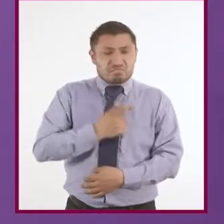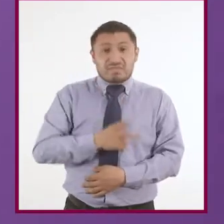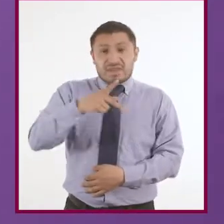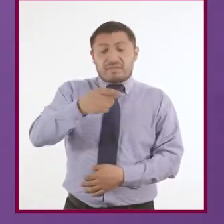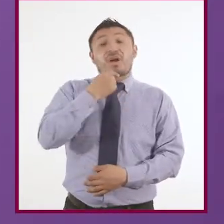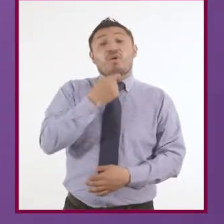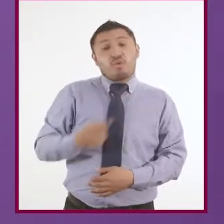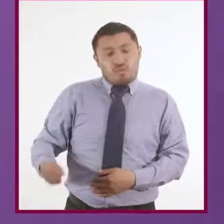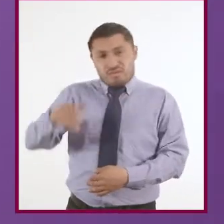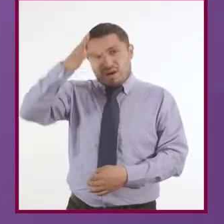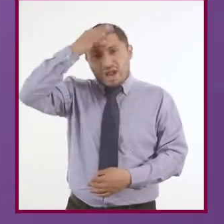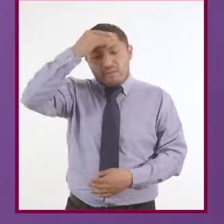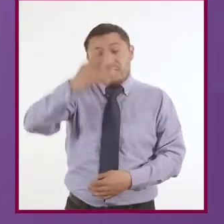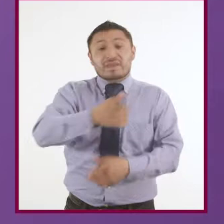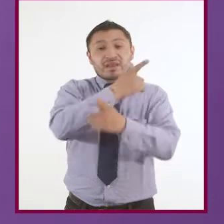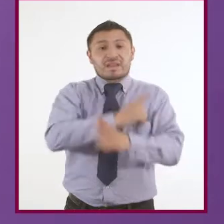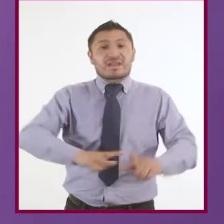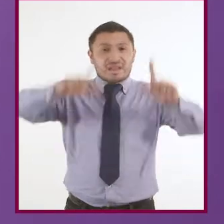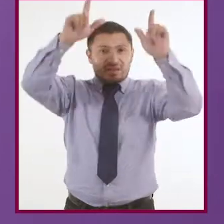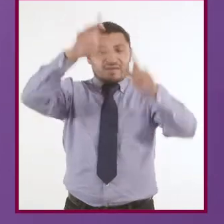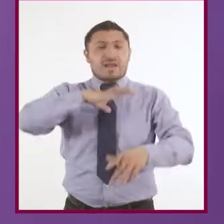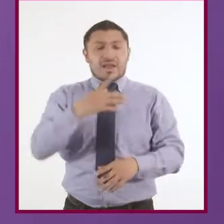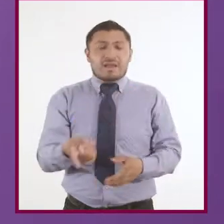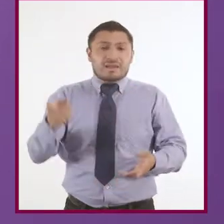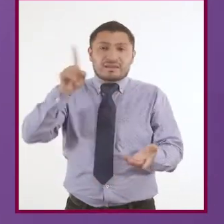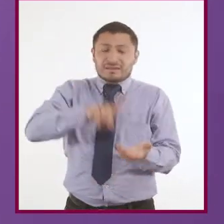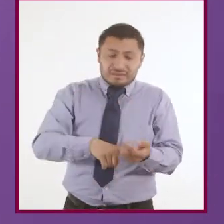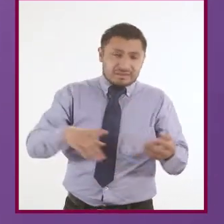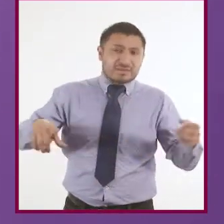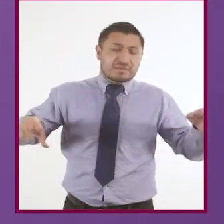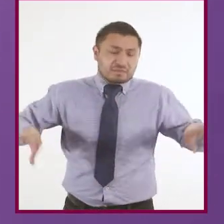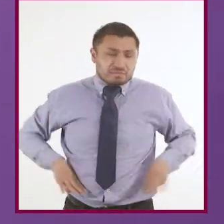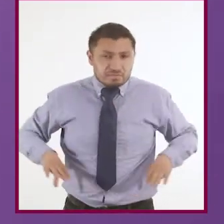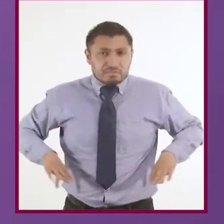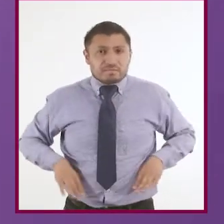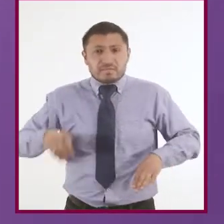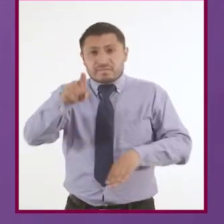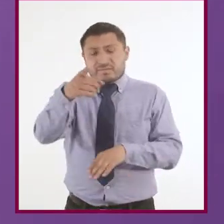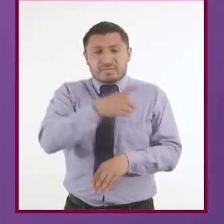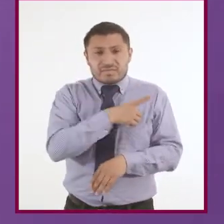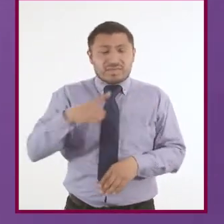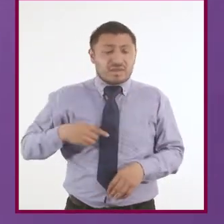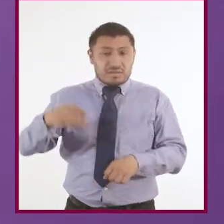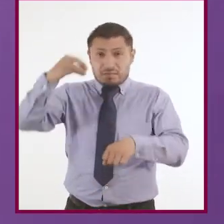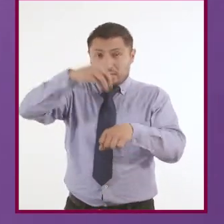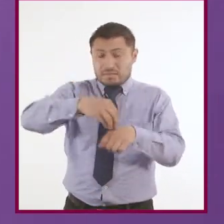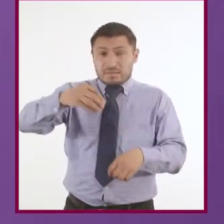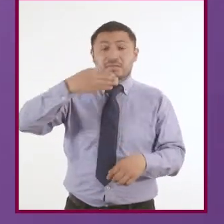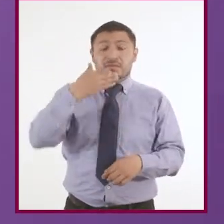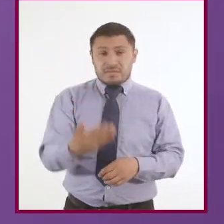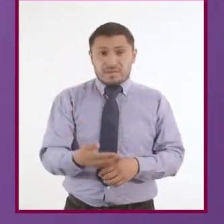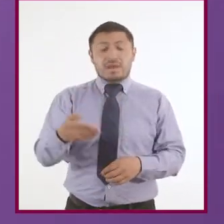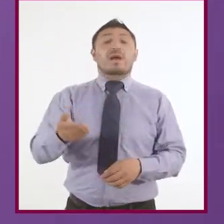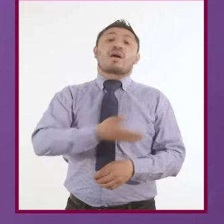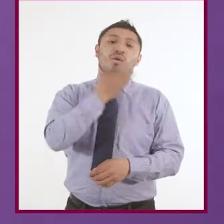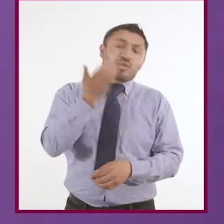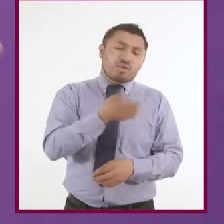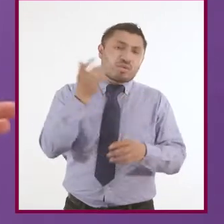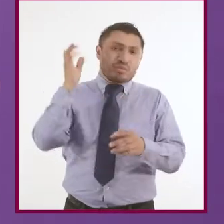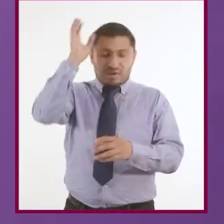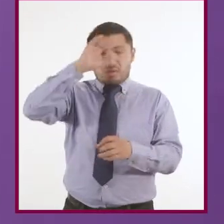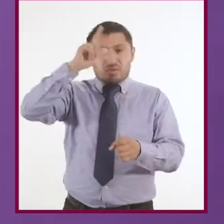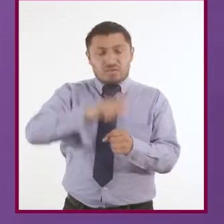la infancia aprendemos que esta libertad está acotada a ciertas conductas que debemos adoptar. Nuestras costumbres y nuestra cultura son